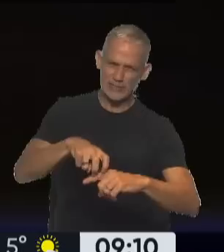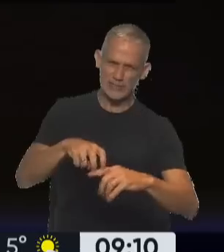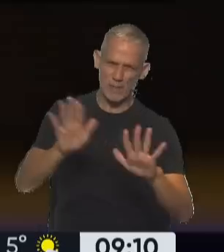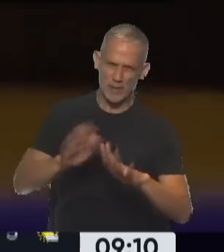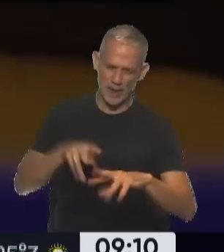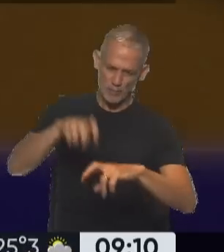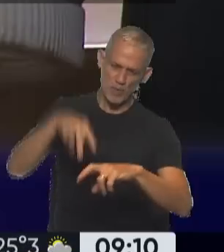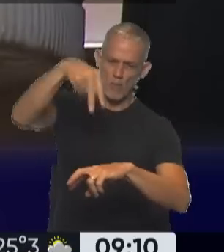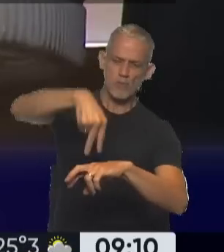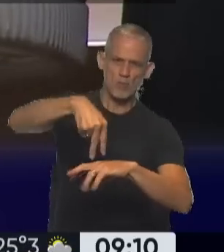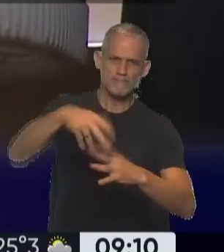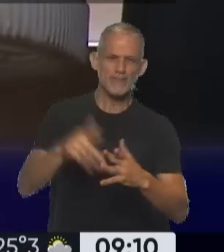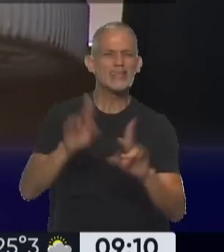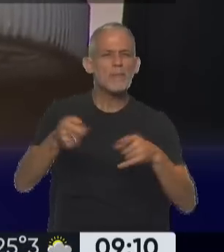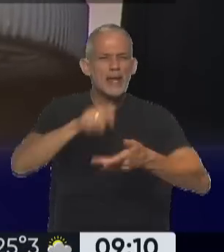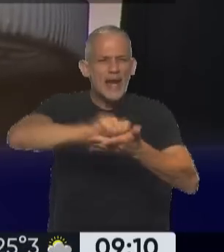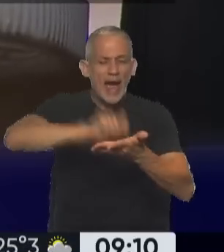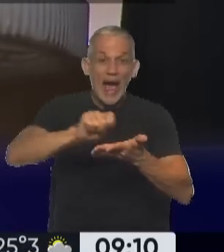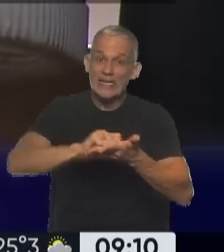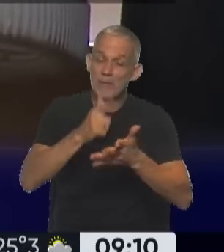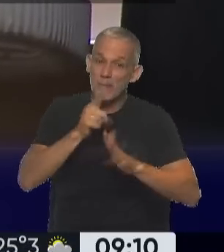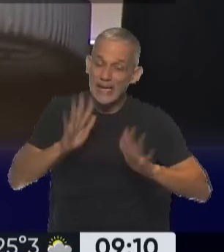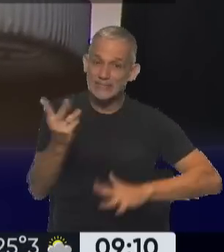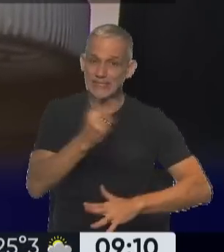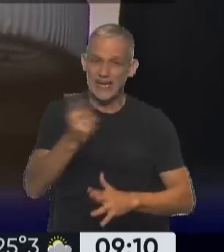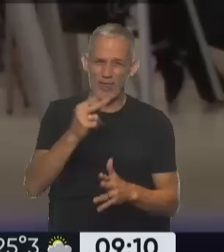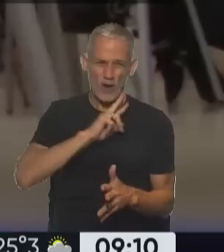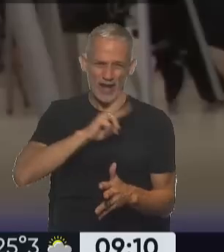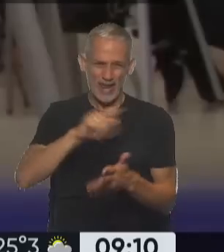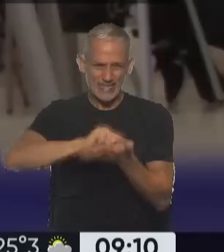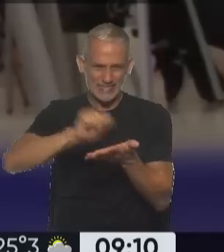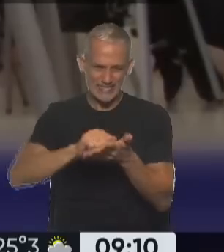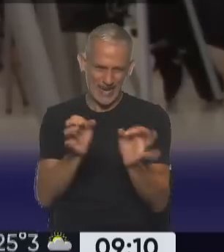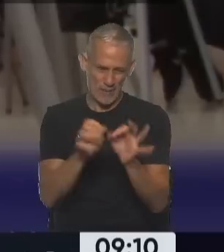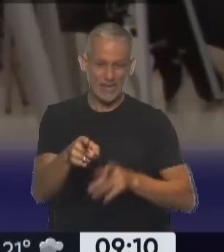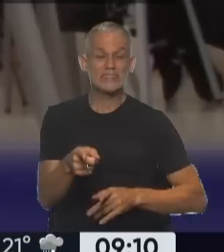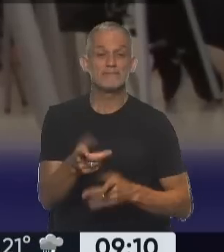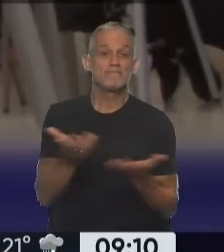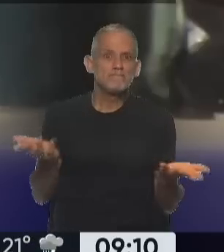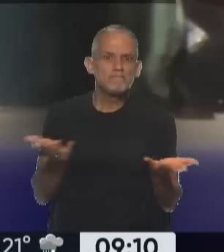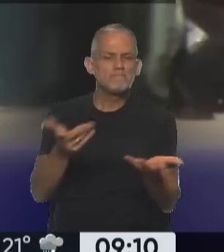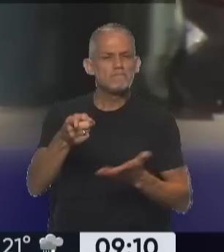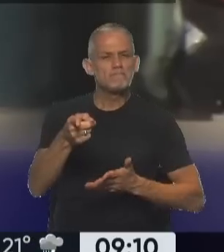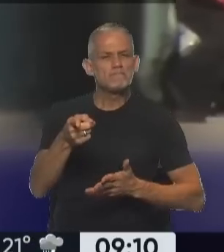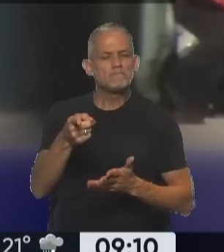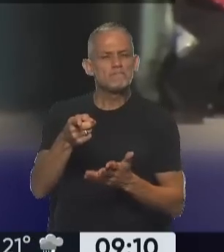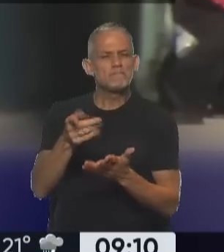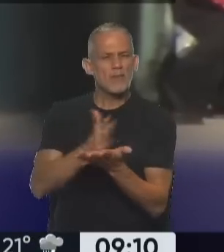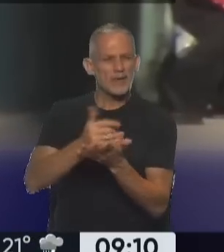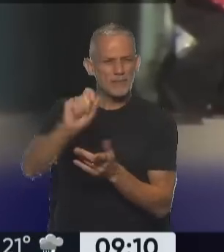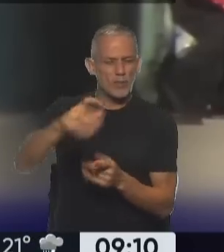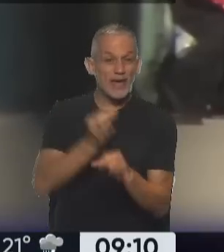se habla de unas cartas que habrían escrito las gemelas. Bueno, lo cierto es que el Departamento de Educación de